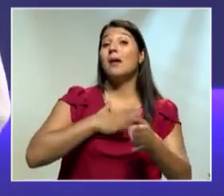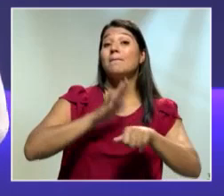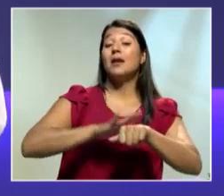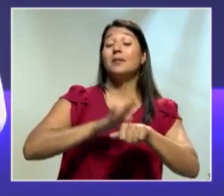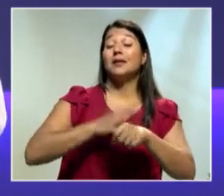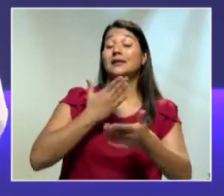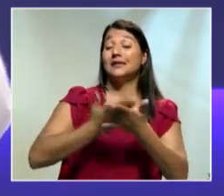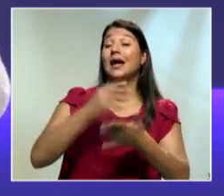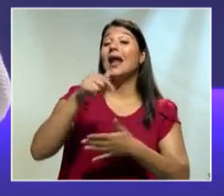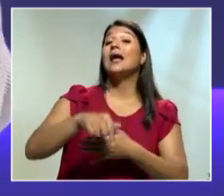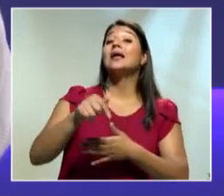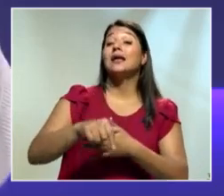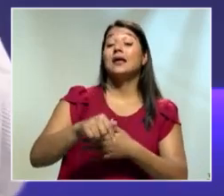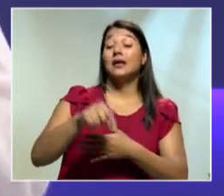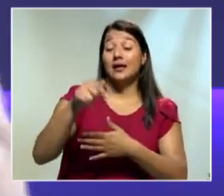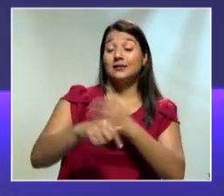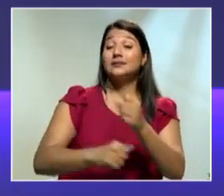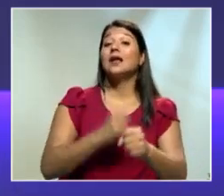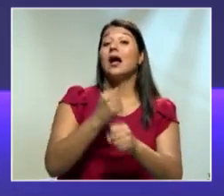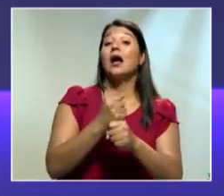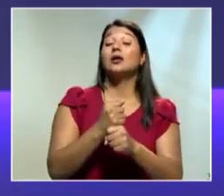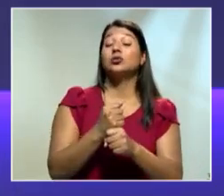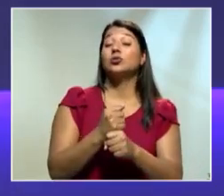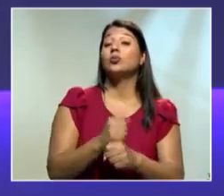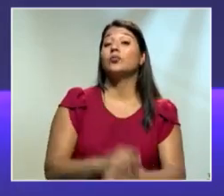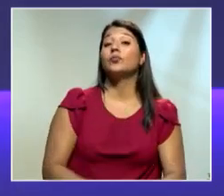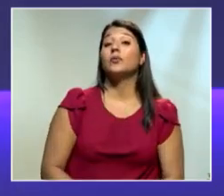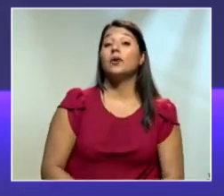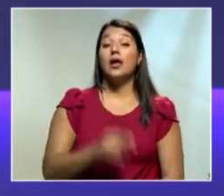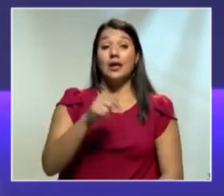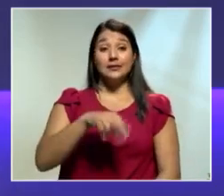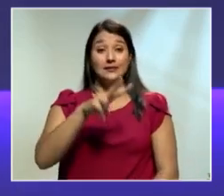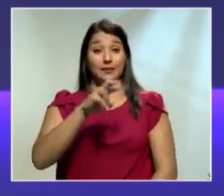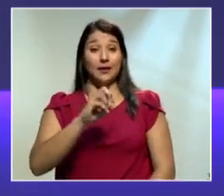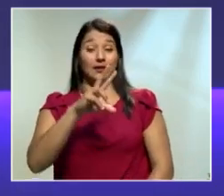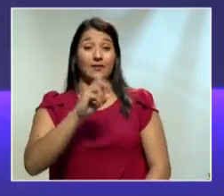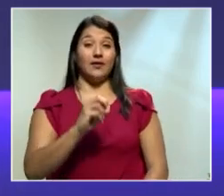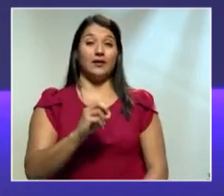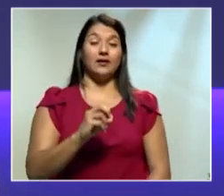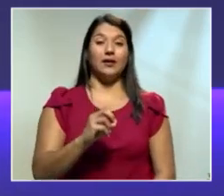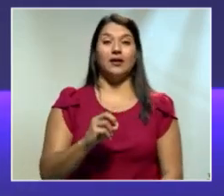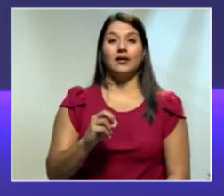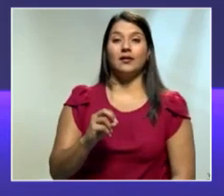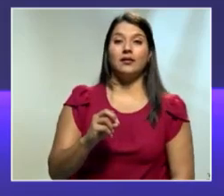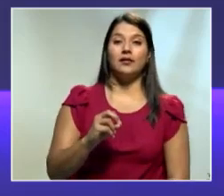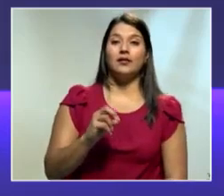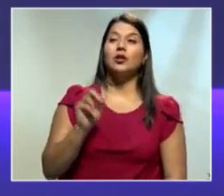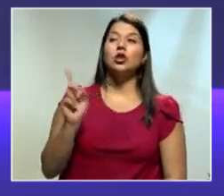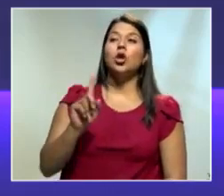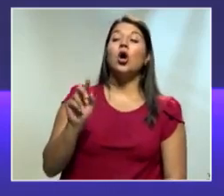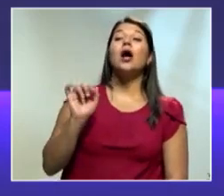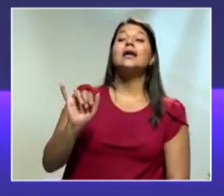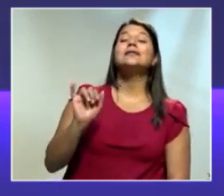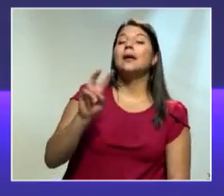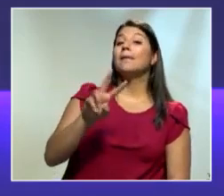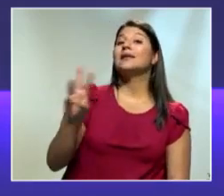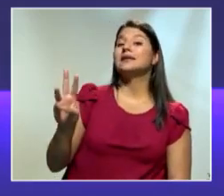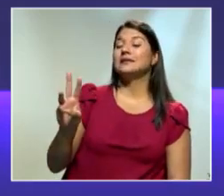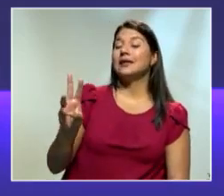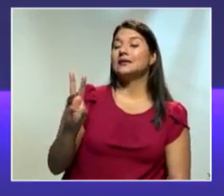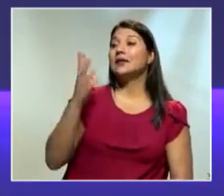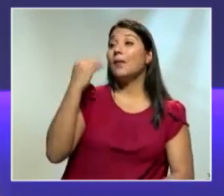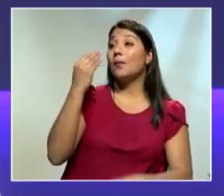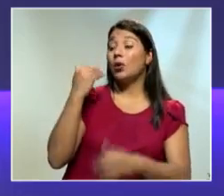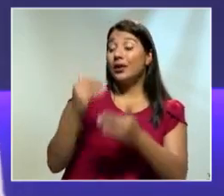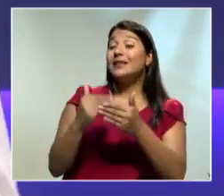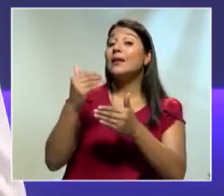COP26 de este año, perdón. 2020. Ajá. No, eso sí sería la 26, porque la secuencia la